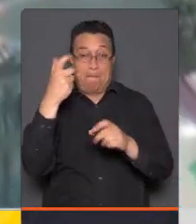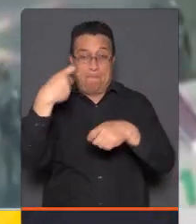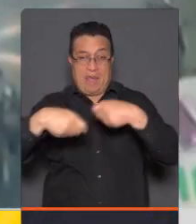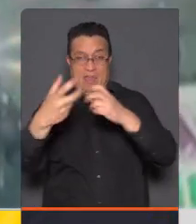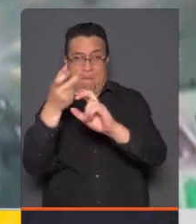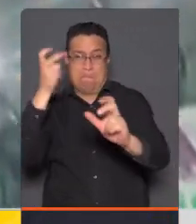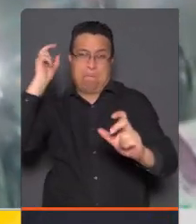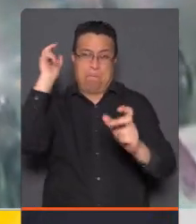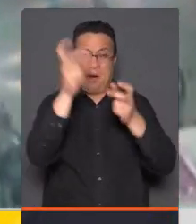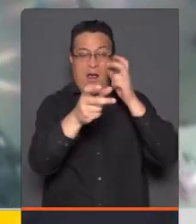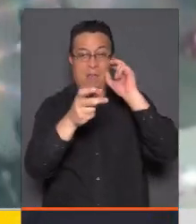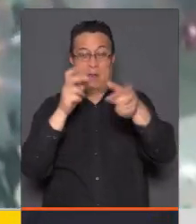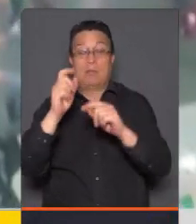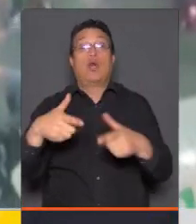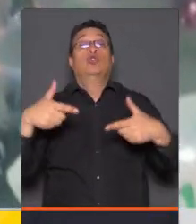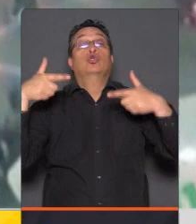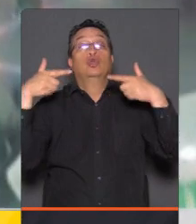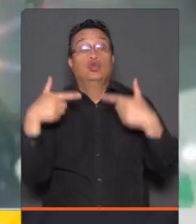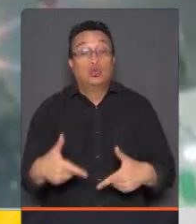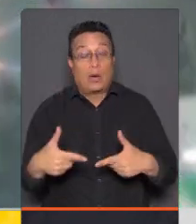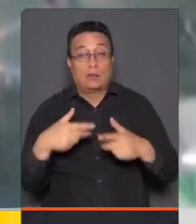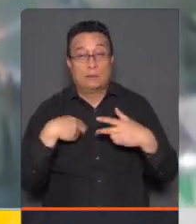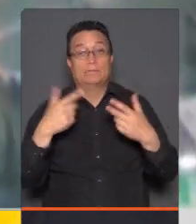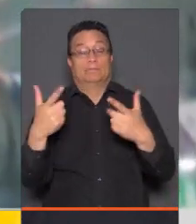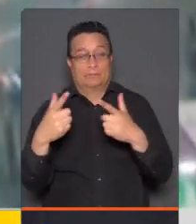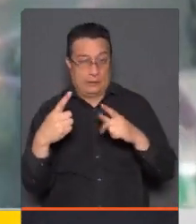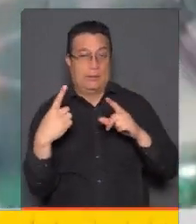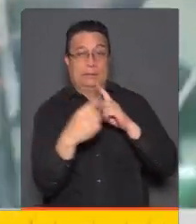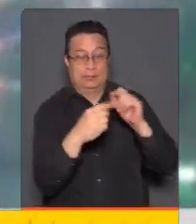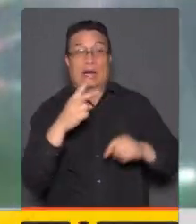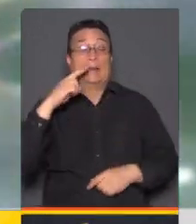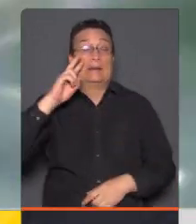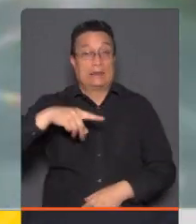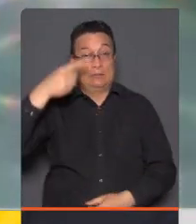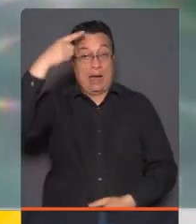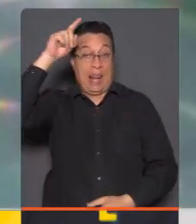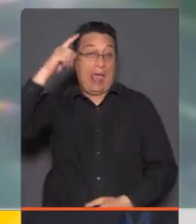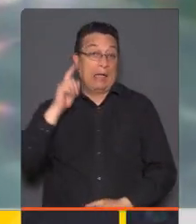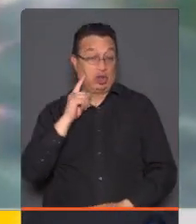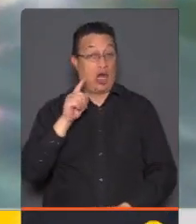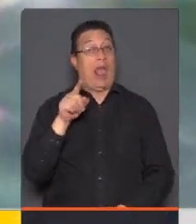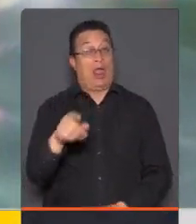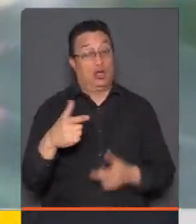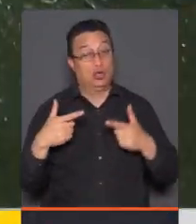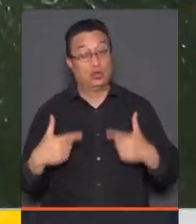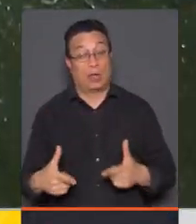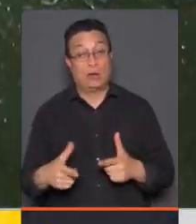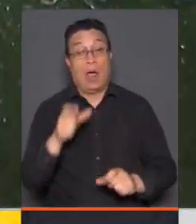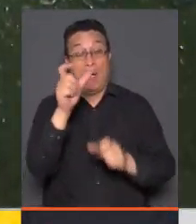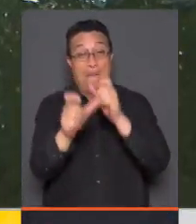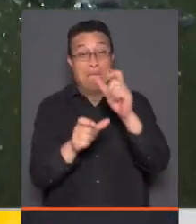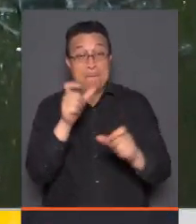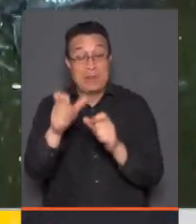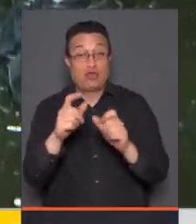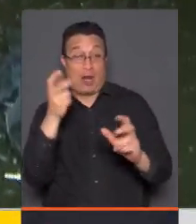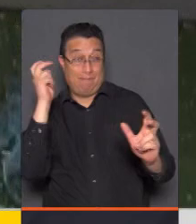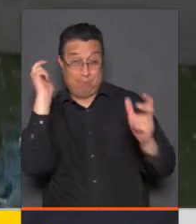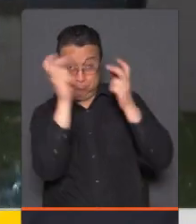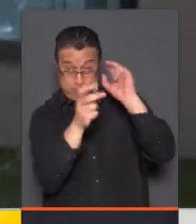incluso por fortuna lograron salir sin lesiones de toda esta situación. Las personas que protagonizaron este hecho